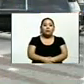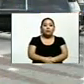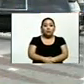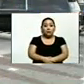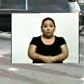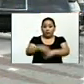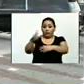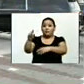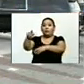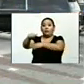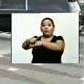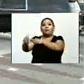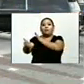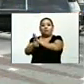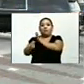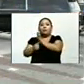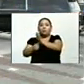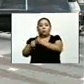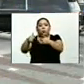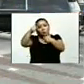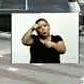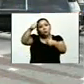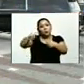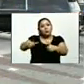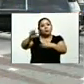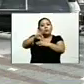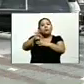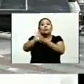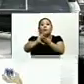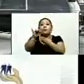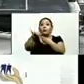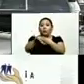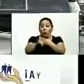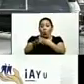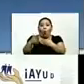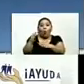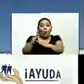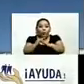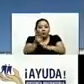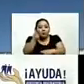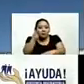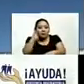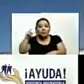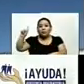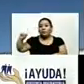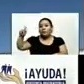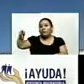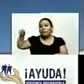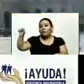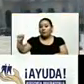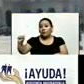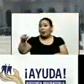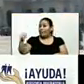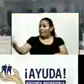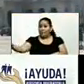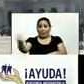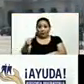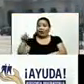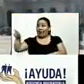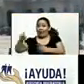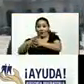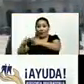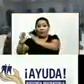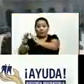La Cámara de Representantes aprobó el proyecto de ley de TPS o Estado de Protección Temporal para los venezolanos que viven en Estados